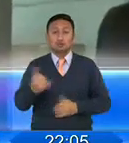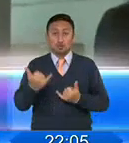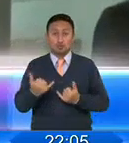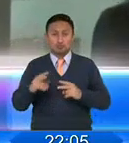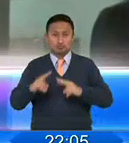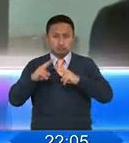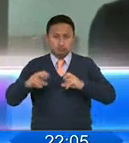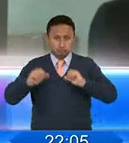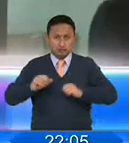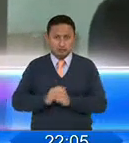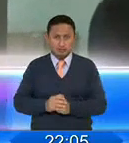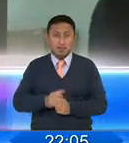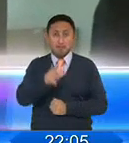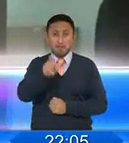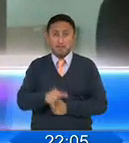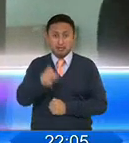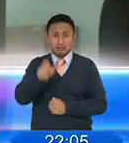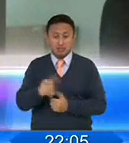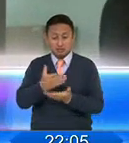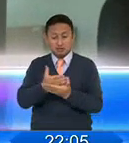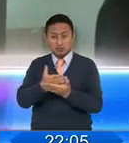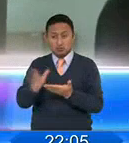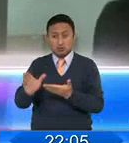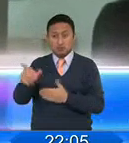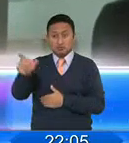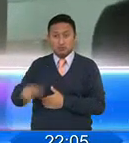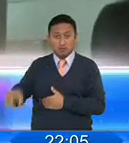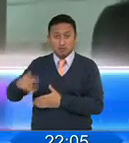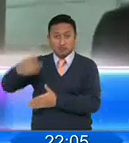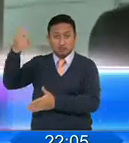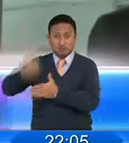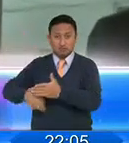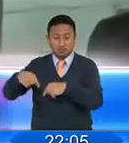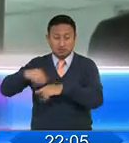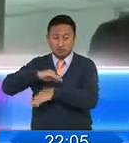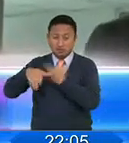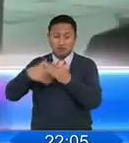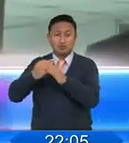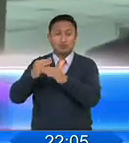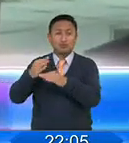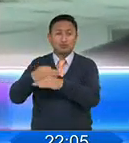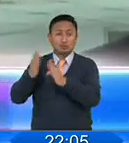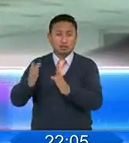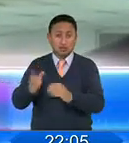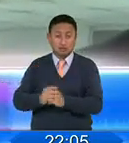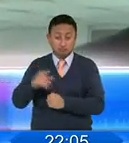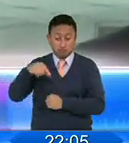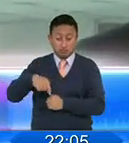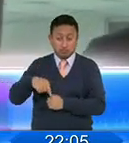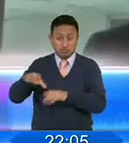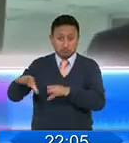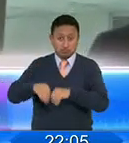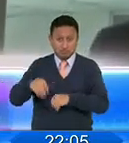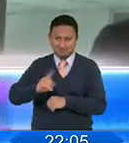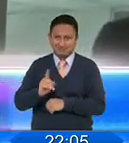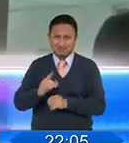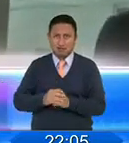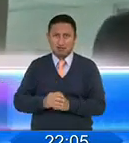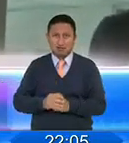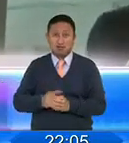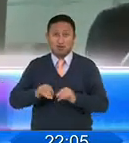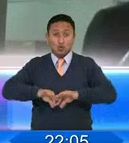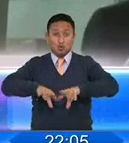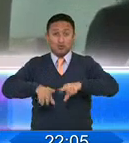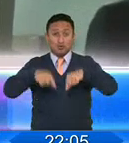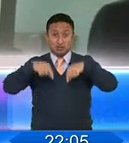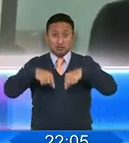para separar y sancionar a todos los malos funcionarios, porque no vamos a permitir ningún tipo de corrupción